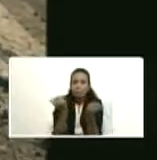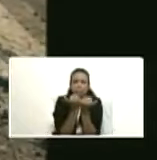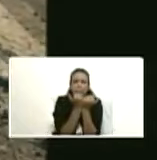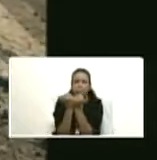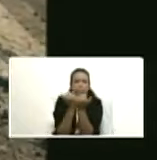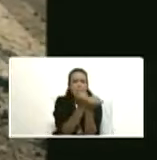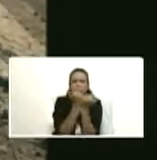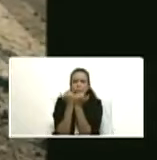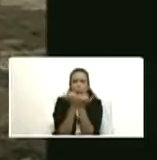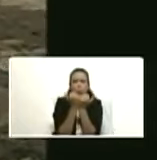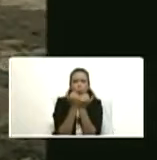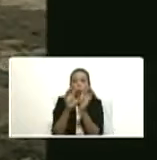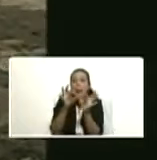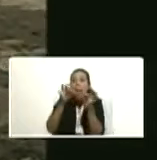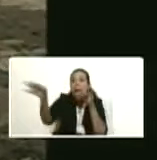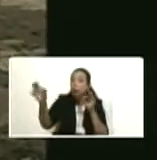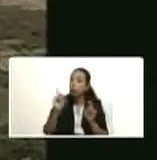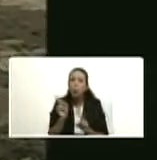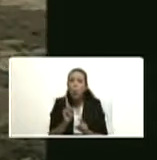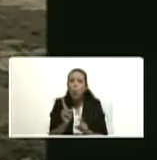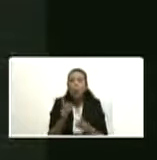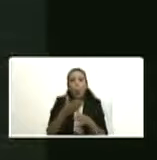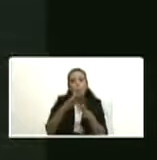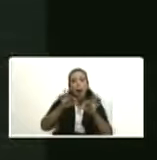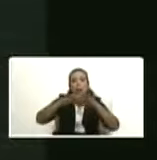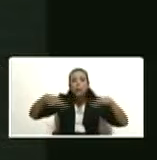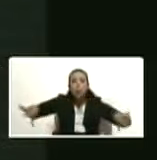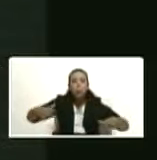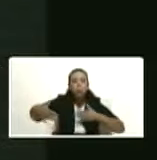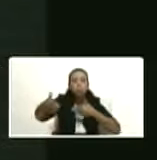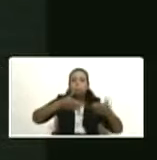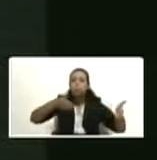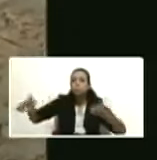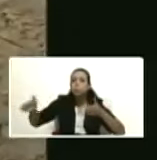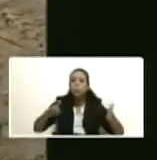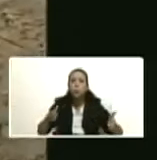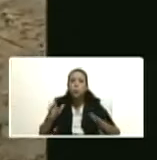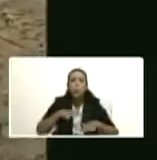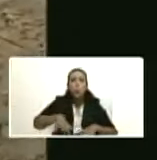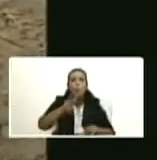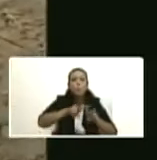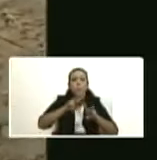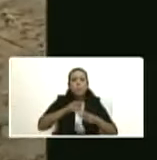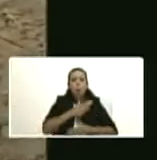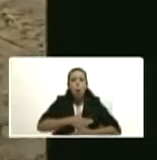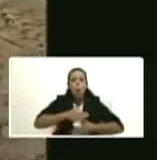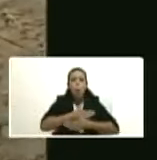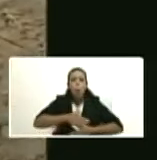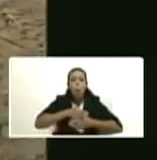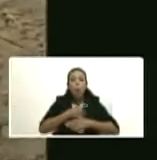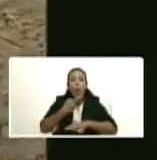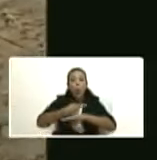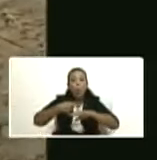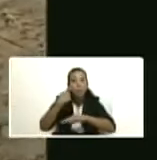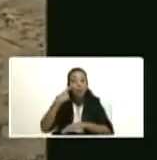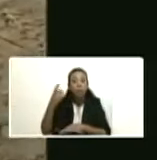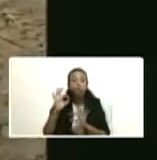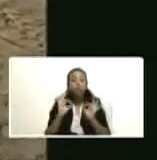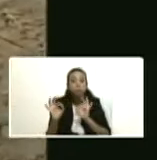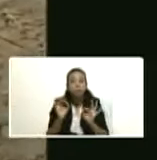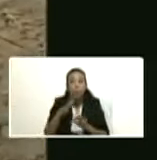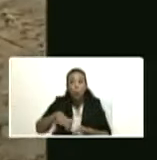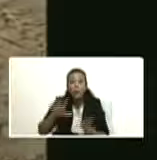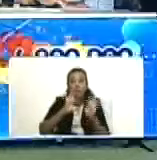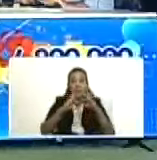en un urbanismo aislado, sino que comparta el derecho a la ciudad que promueve la Gran Misión Vivienda Venezuela y nuestro gobierno revolucionario para que